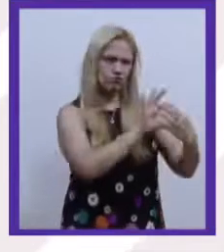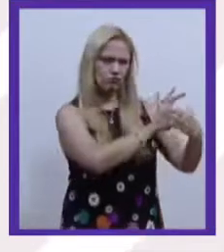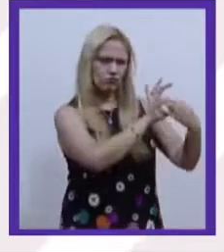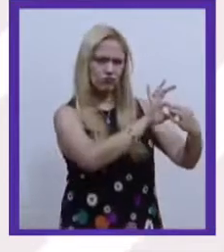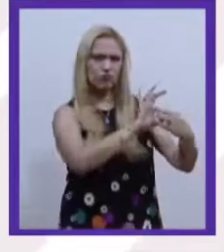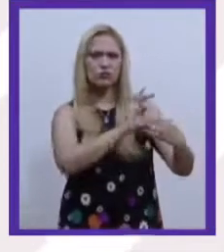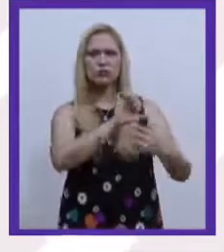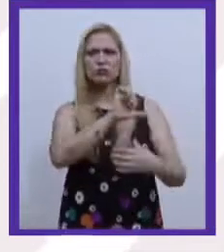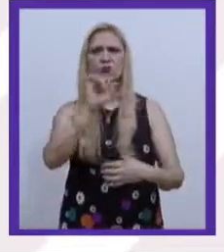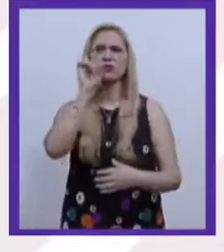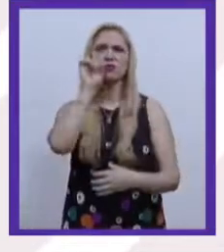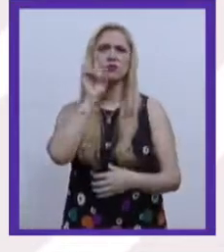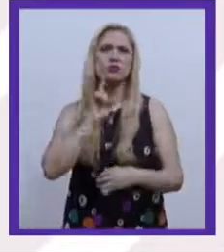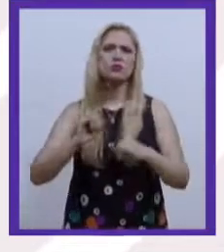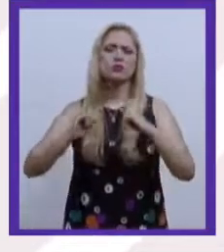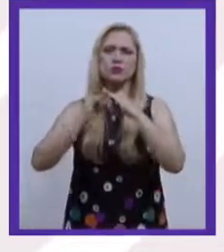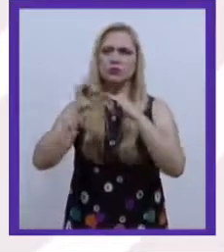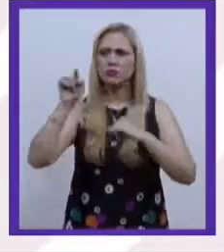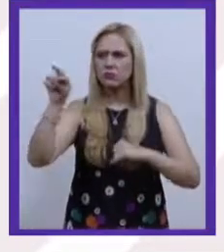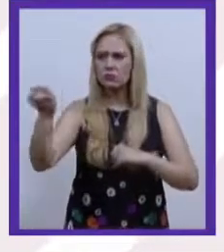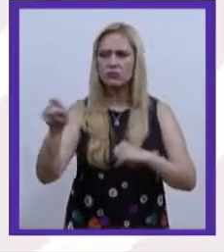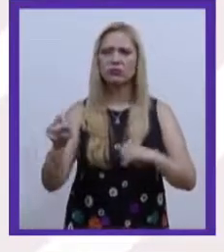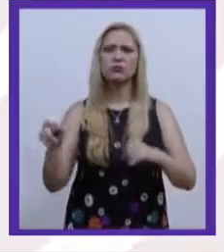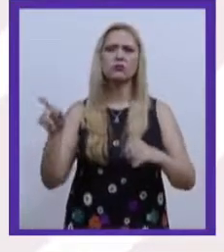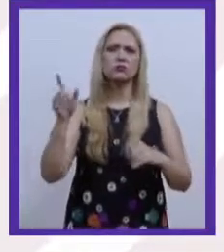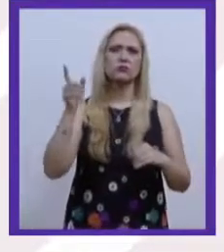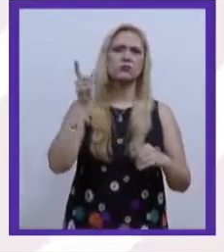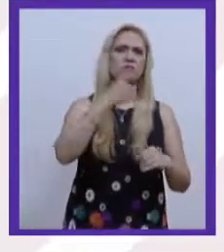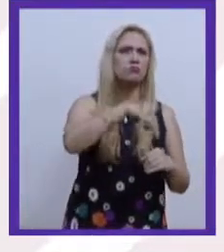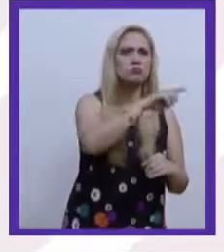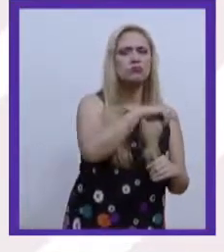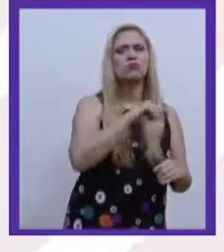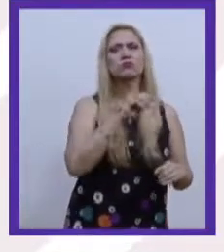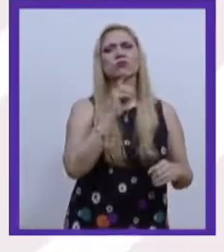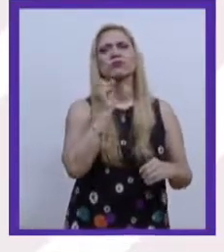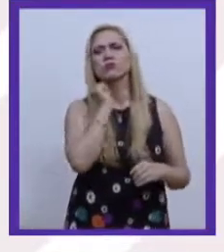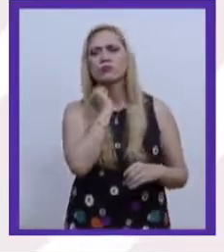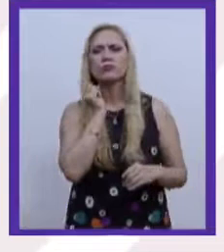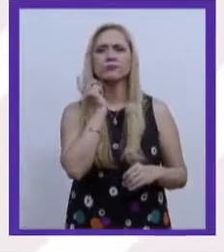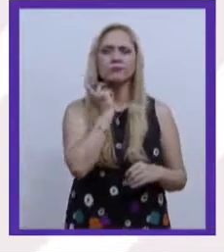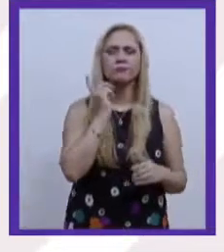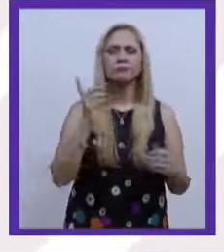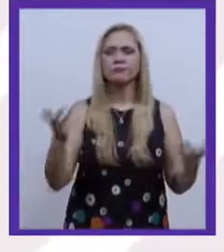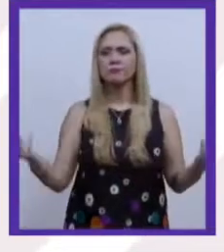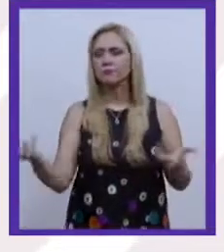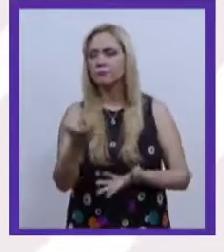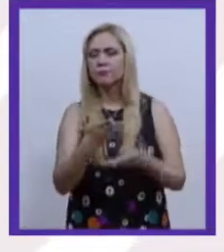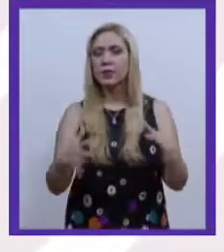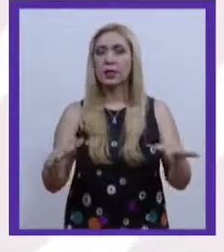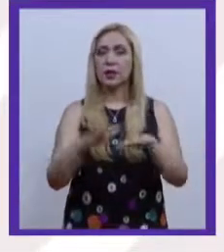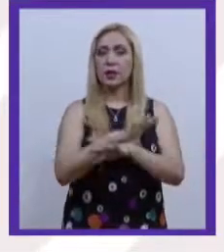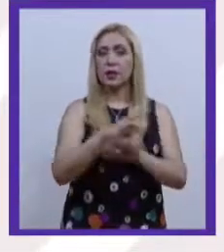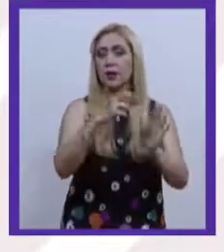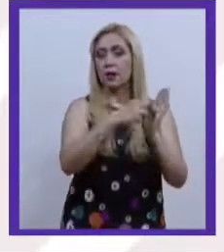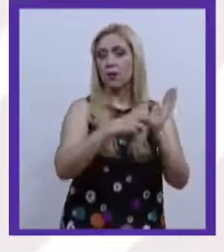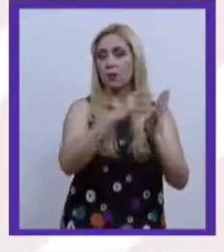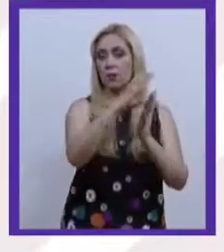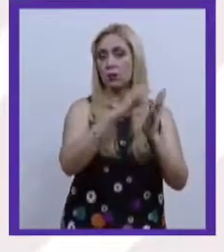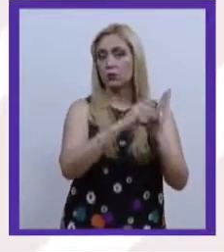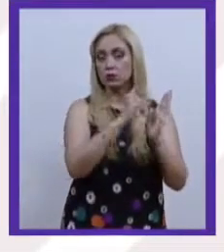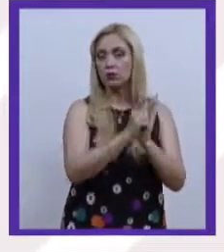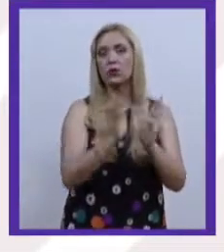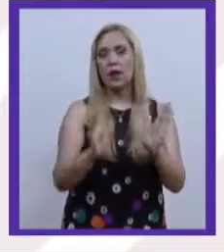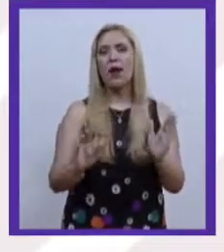¿no?, de instituto, las mujeres legisladoras y ya la reforma constitucional. Entonces metimos una